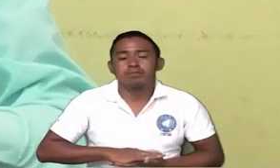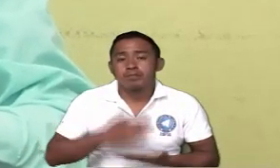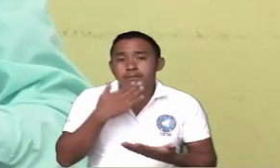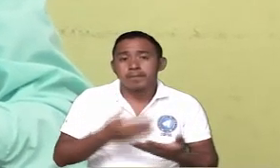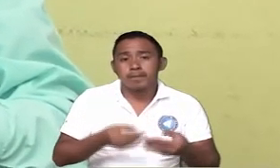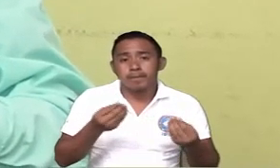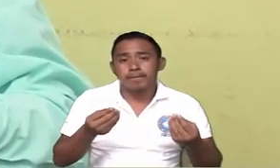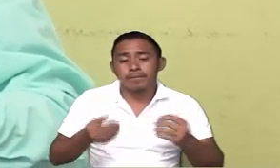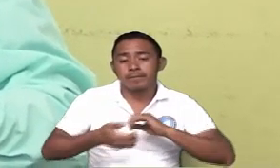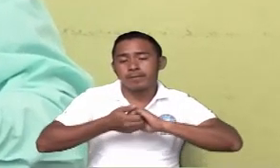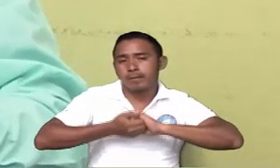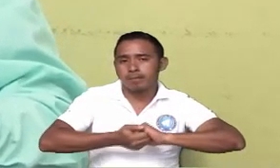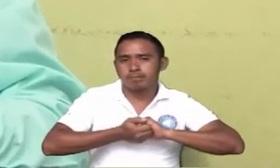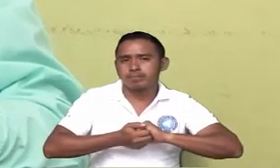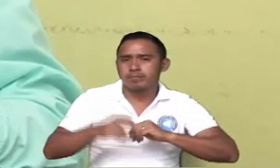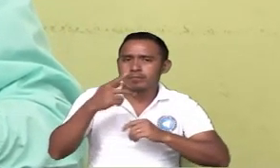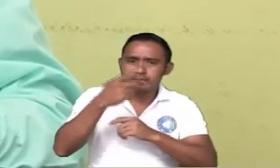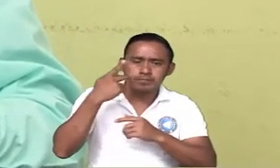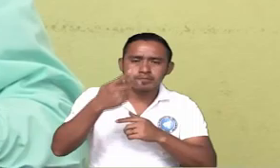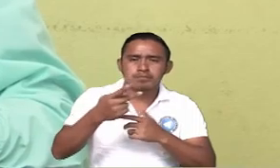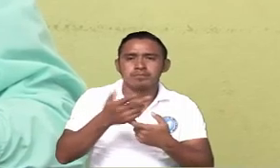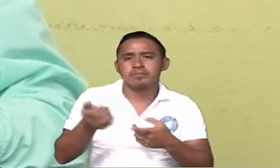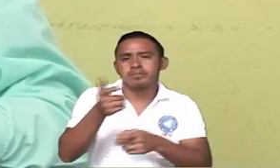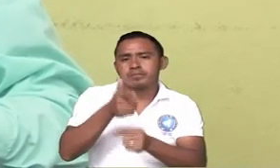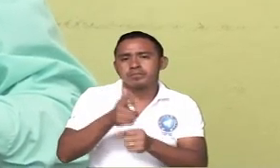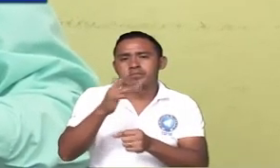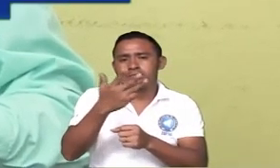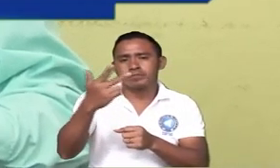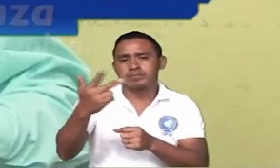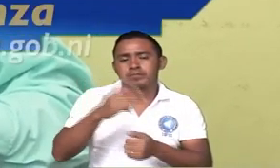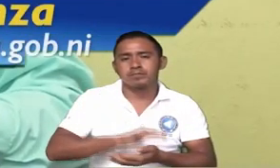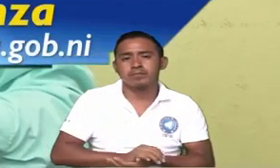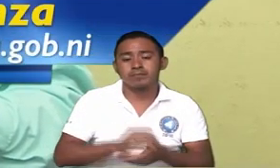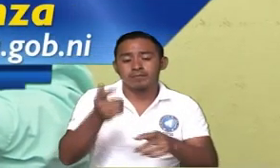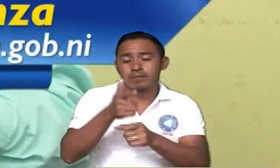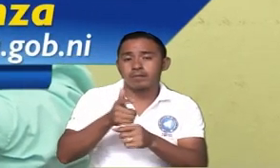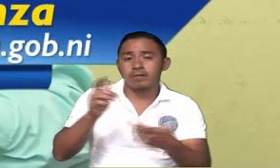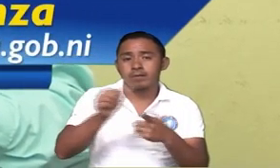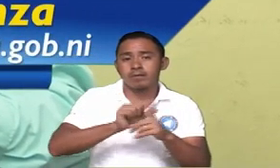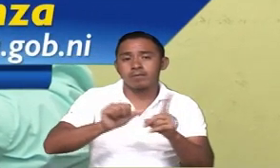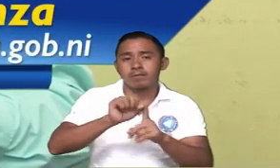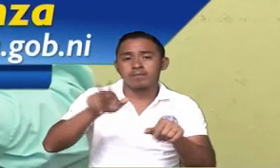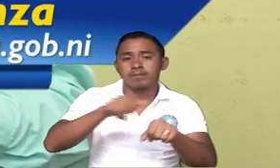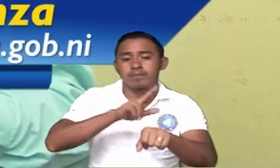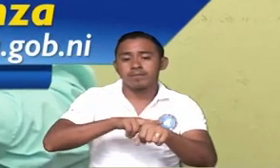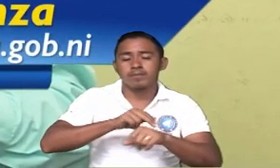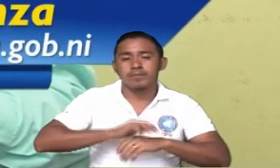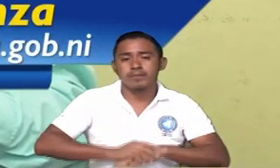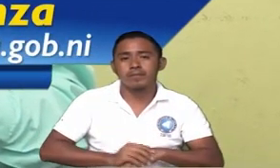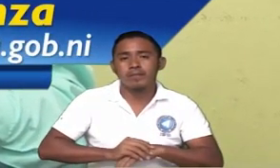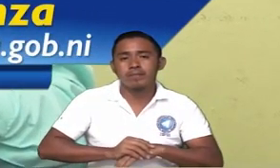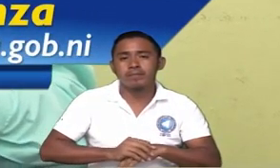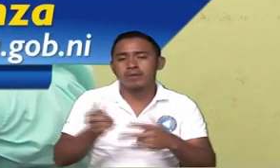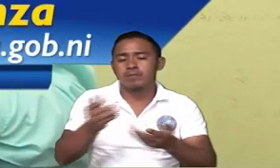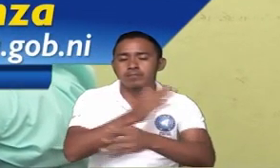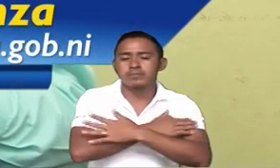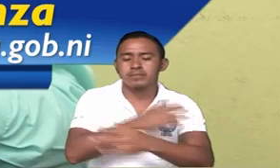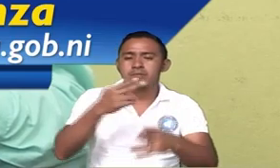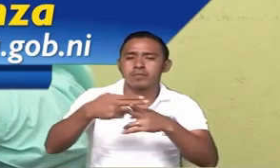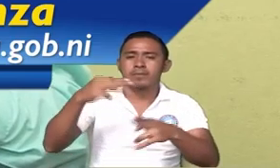Muchas gracias, amigos televidentes, por su fiel sintonía al canal 98, el canal parlamentario, el canal de la Asamblea Nacional. Les saluda